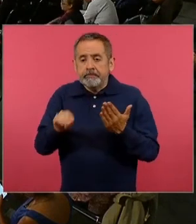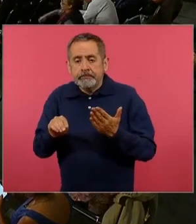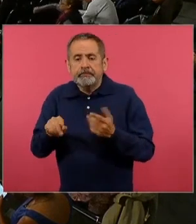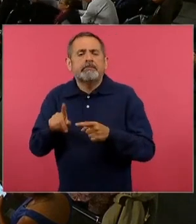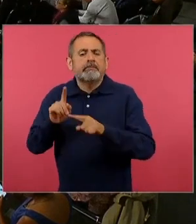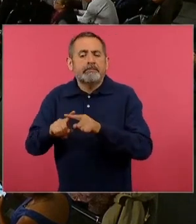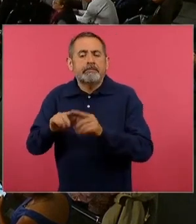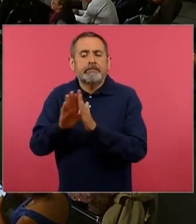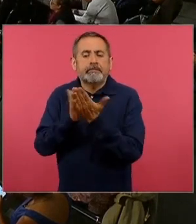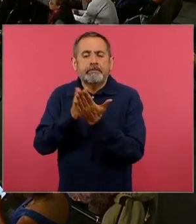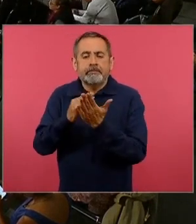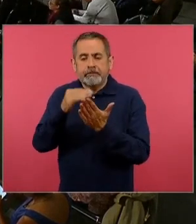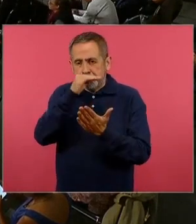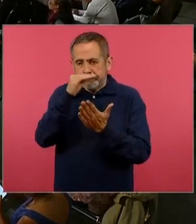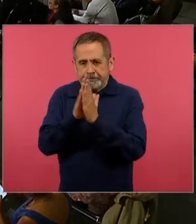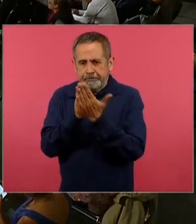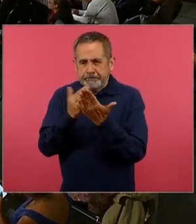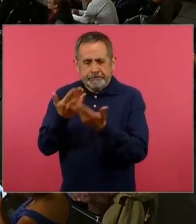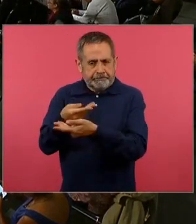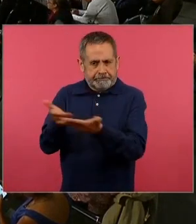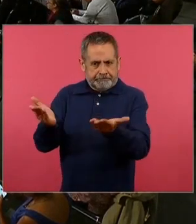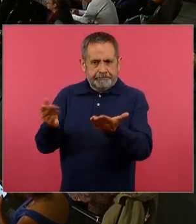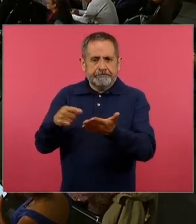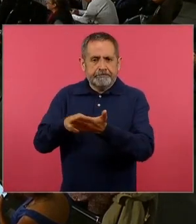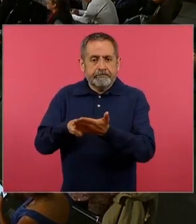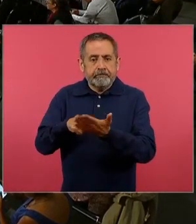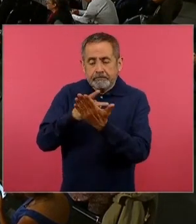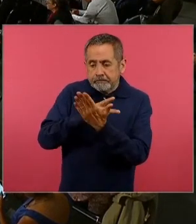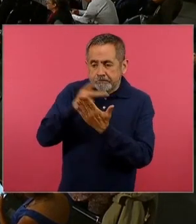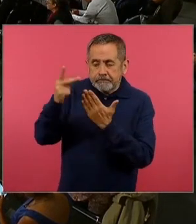gratuitos. Son planeaciones didácticas